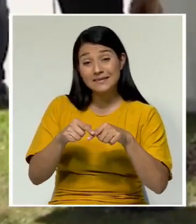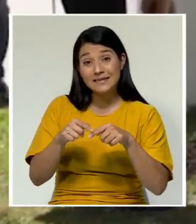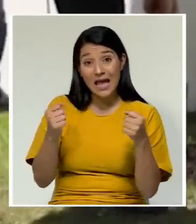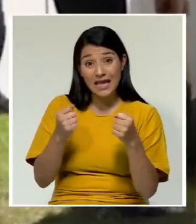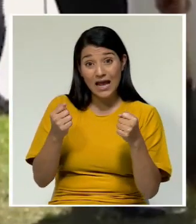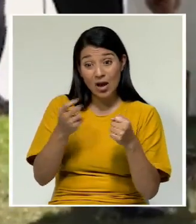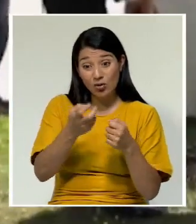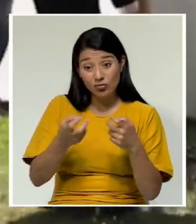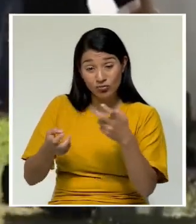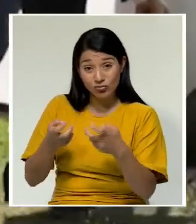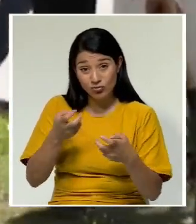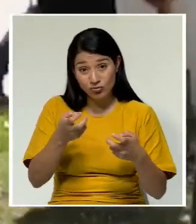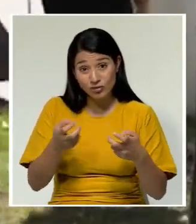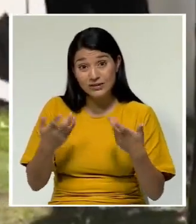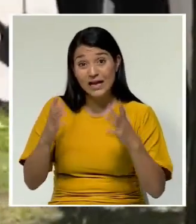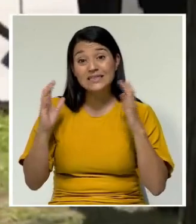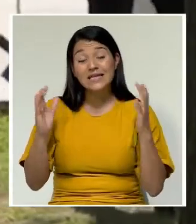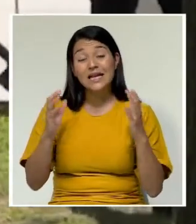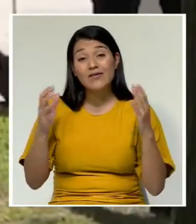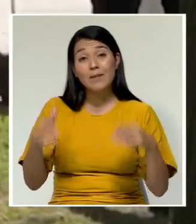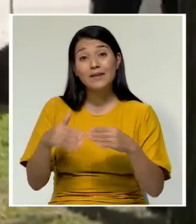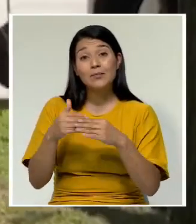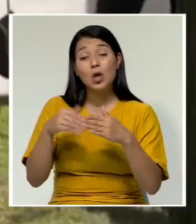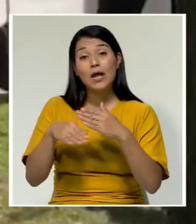de subordinación a Rusia.